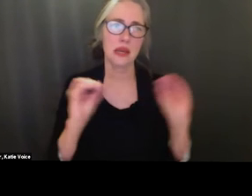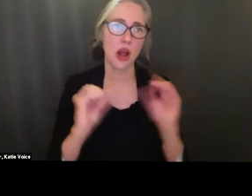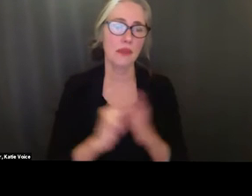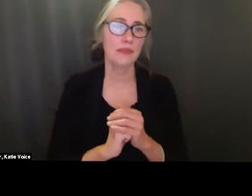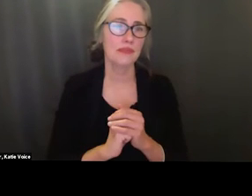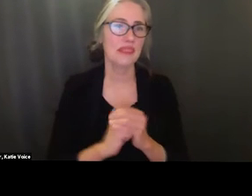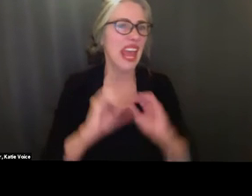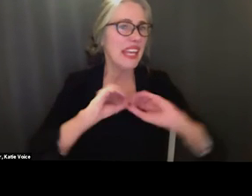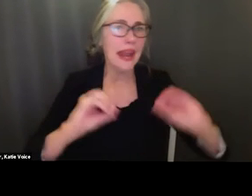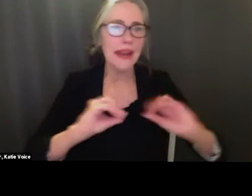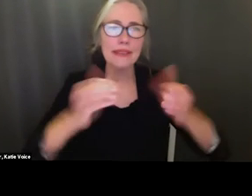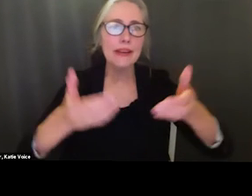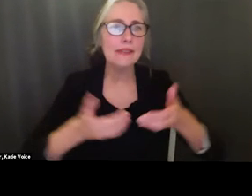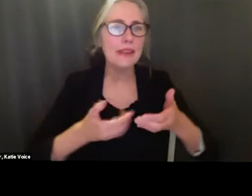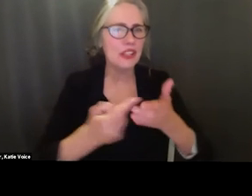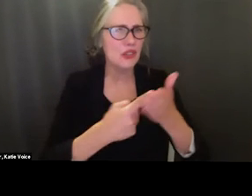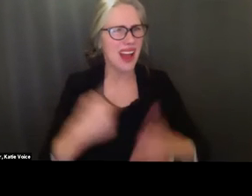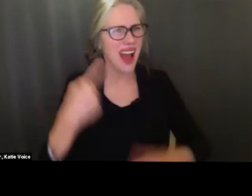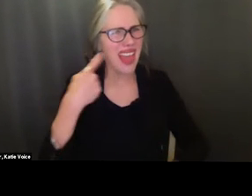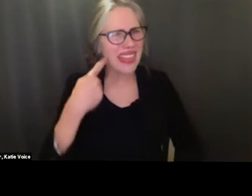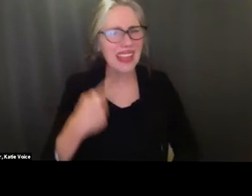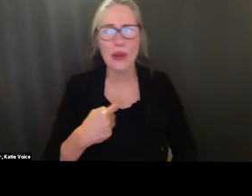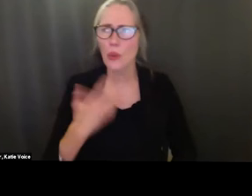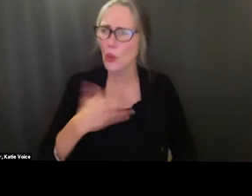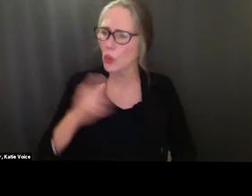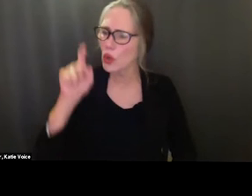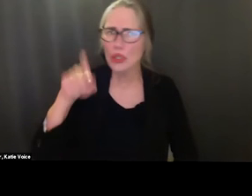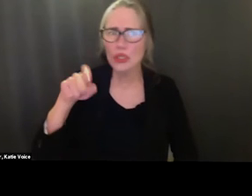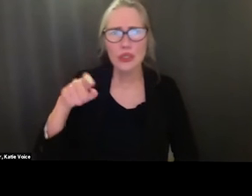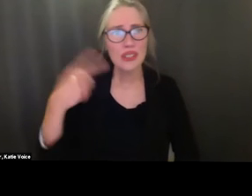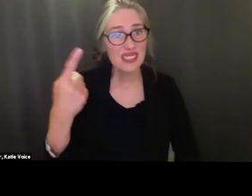Y honestamente quisiera saber